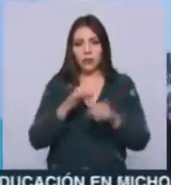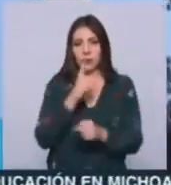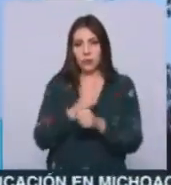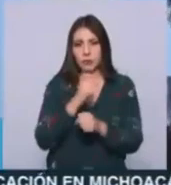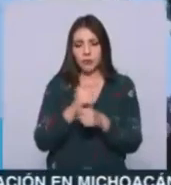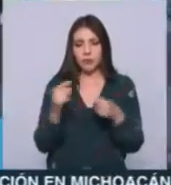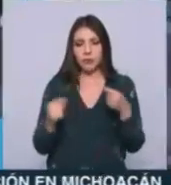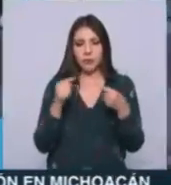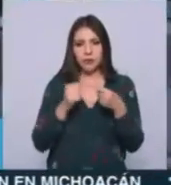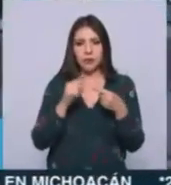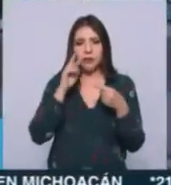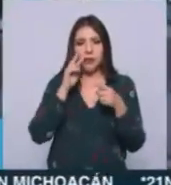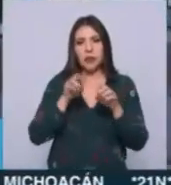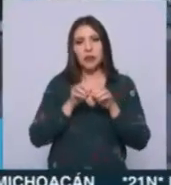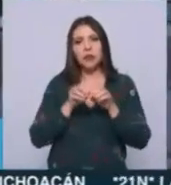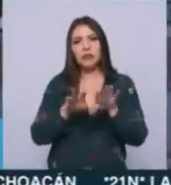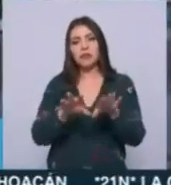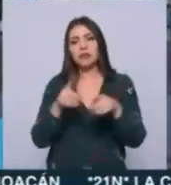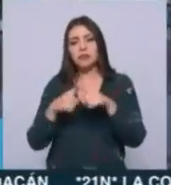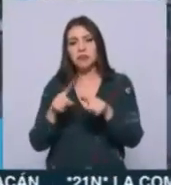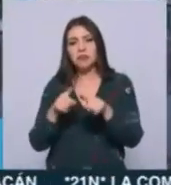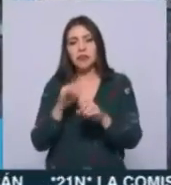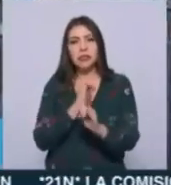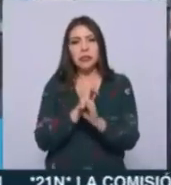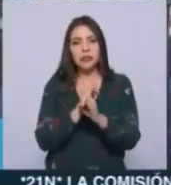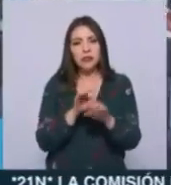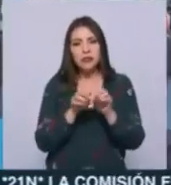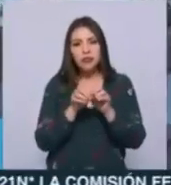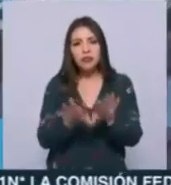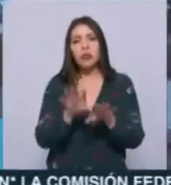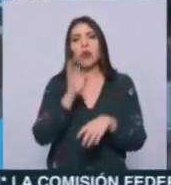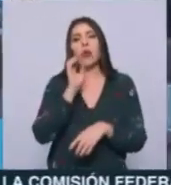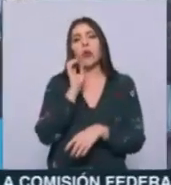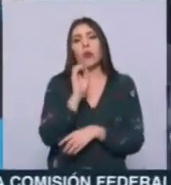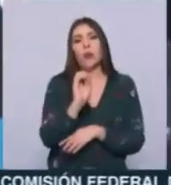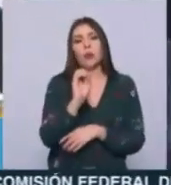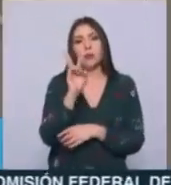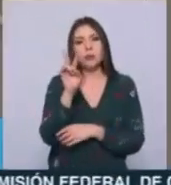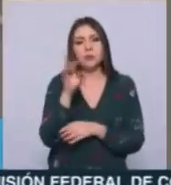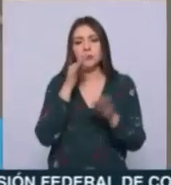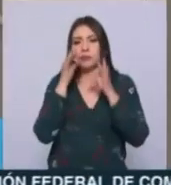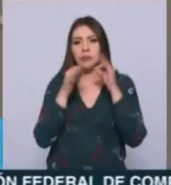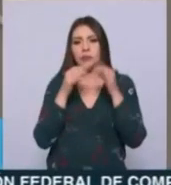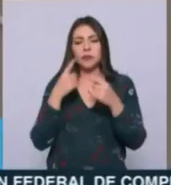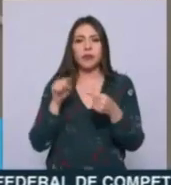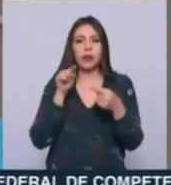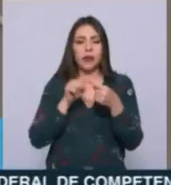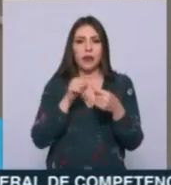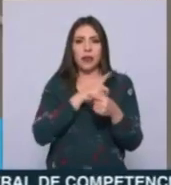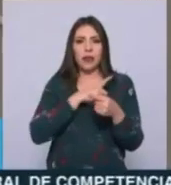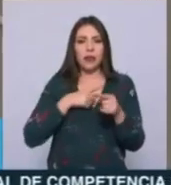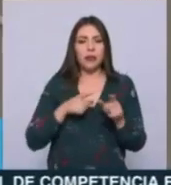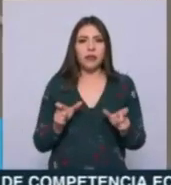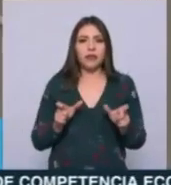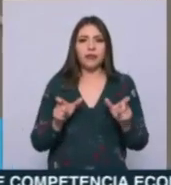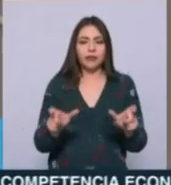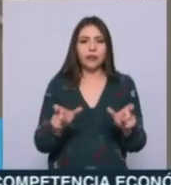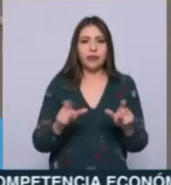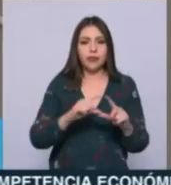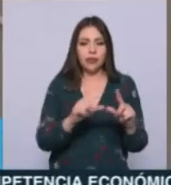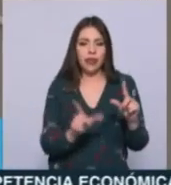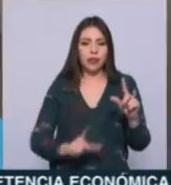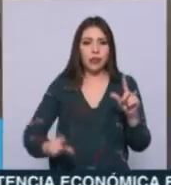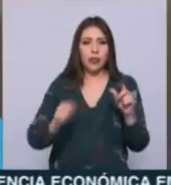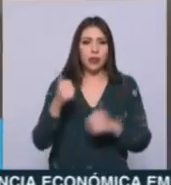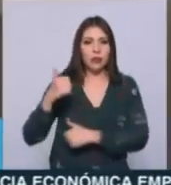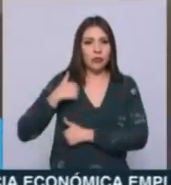se está viendo en diversos medios y redes sociales, el tema del despliegue de la Guardia Nacional en todo el territorio nacional, particularmente, y como lo